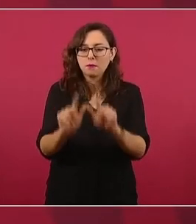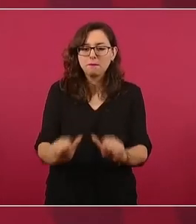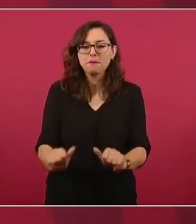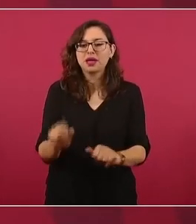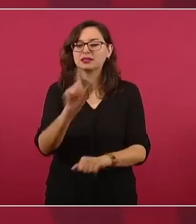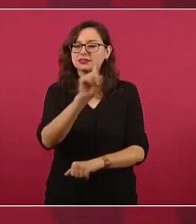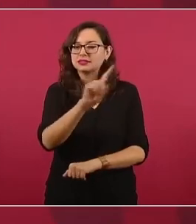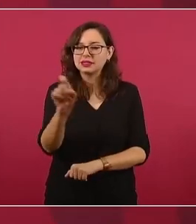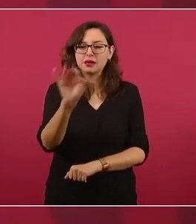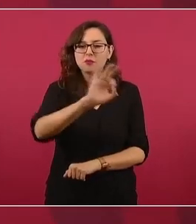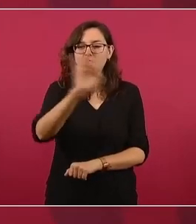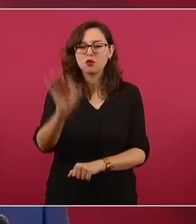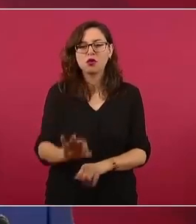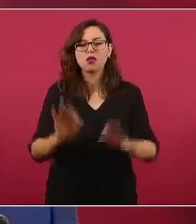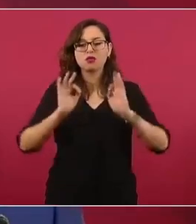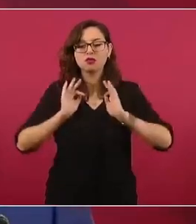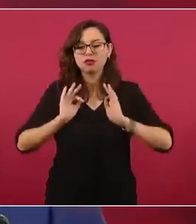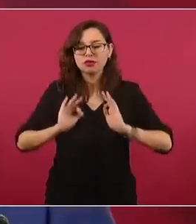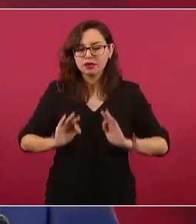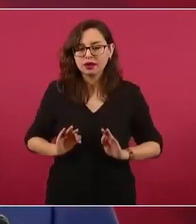que